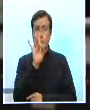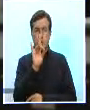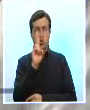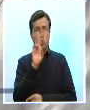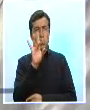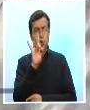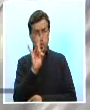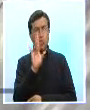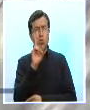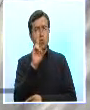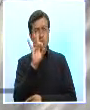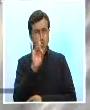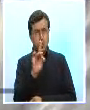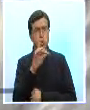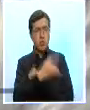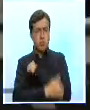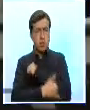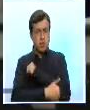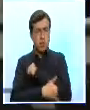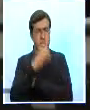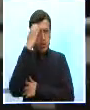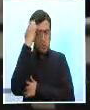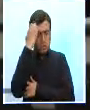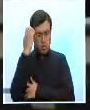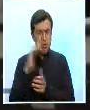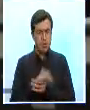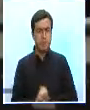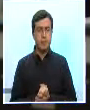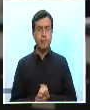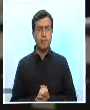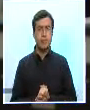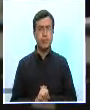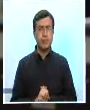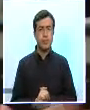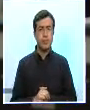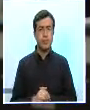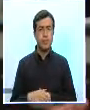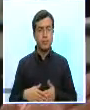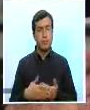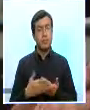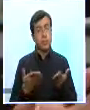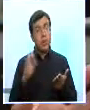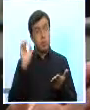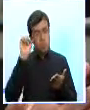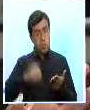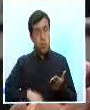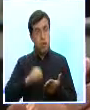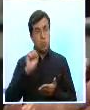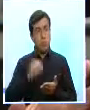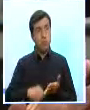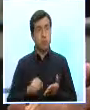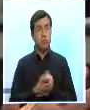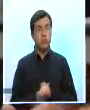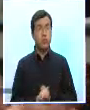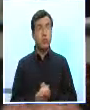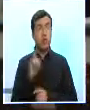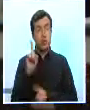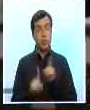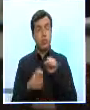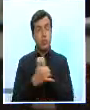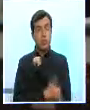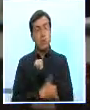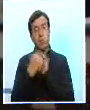parece y dentro no hay Unión Europea es permitido de algunos países